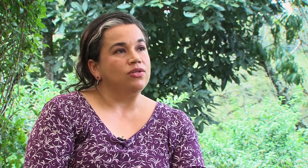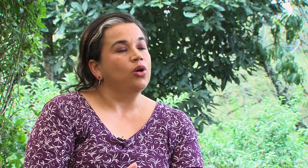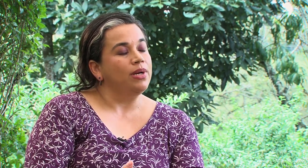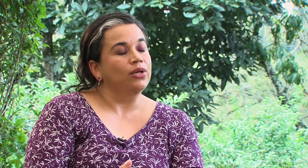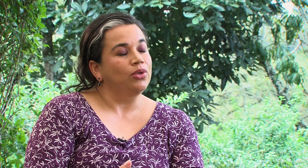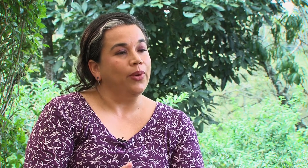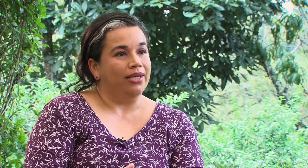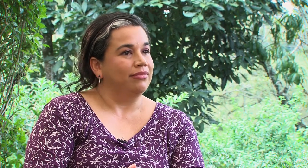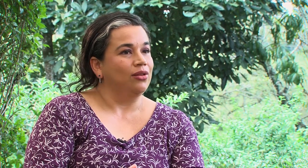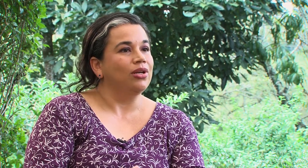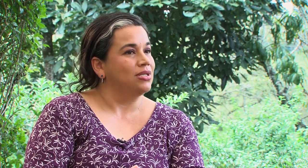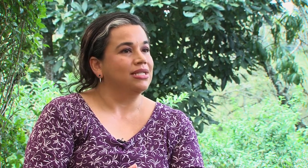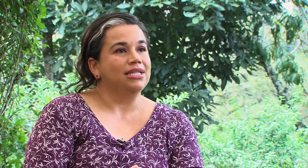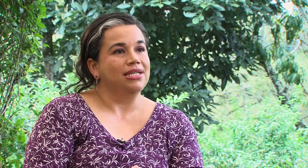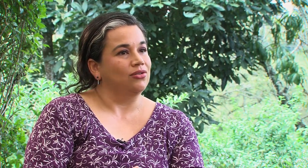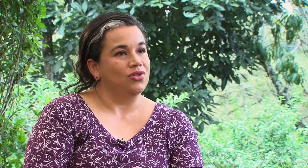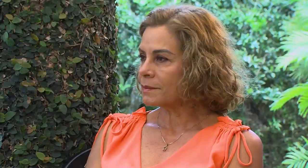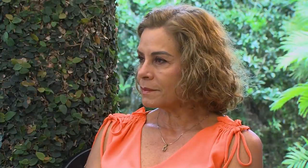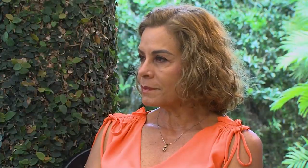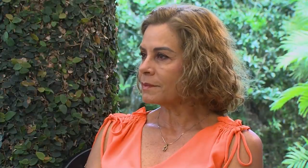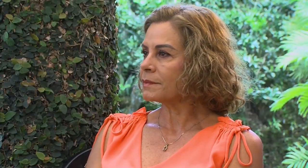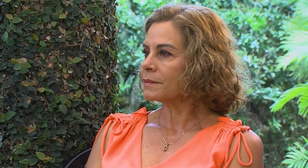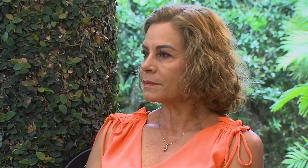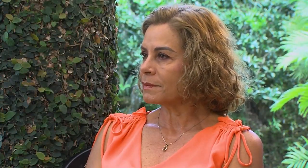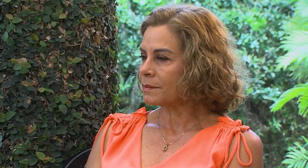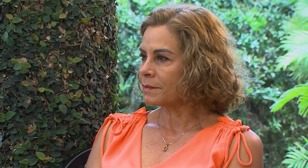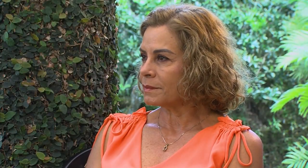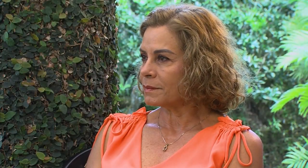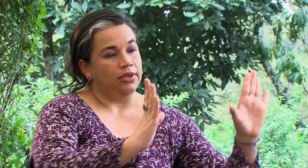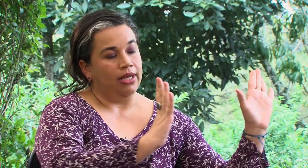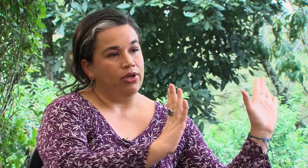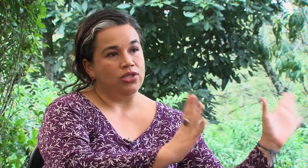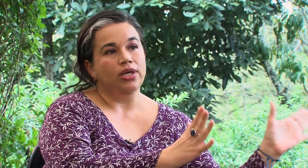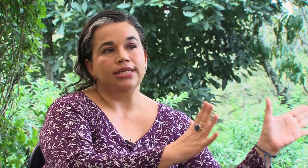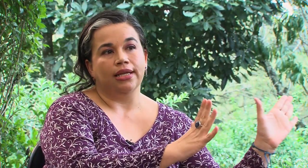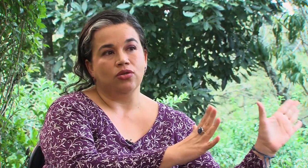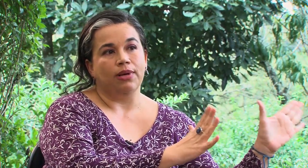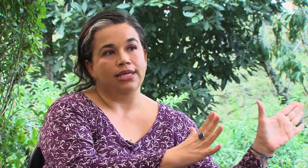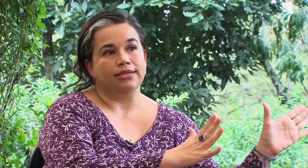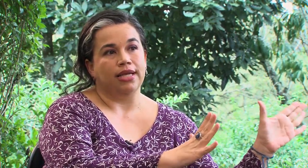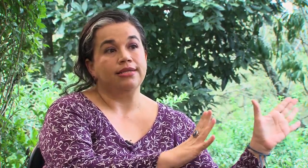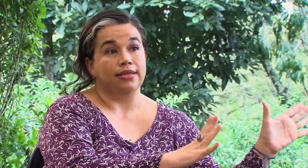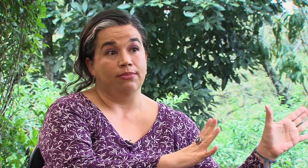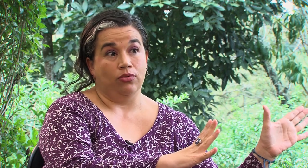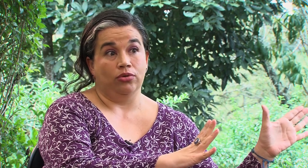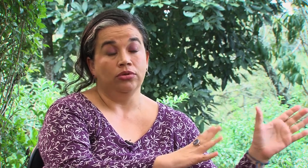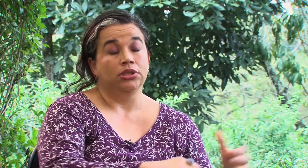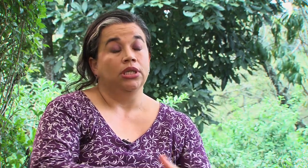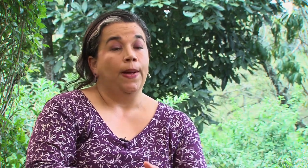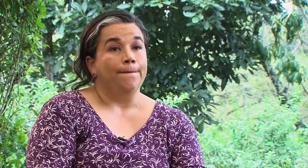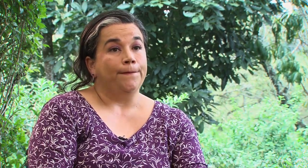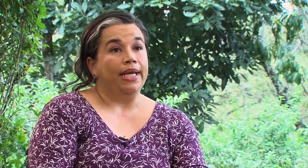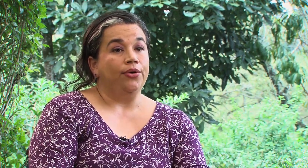Claramente el deseo se convierte en un deber, es lo que vos estás diciendo. O sea, la violación es el caso más extremo,